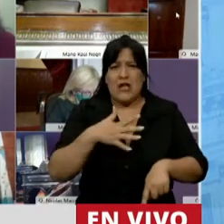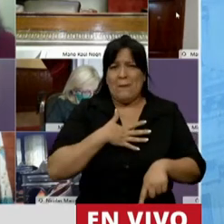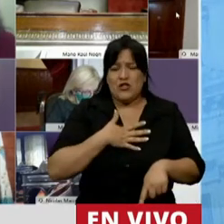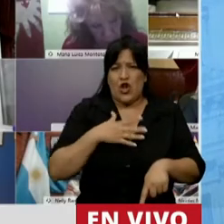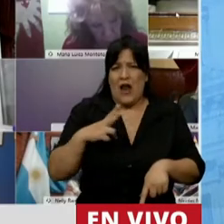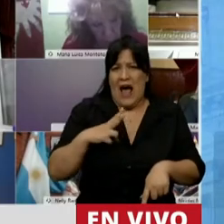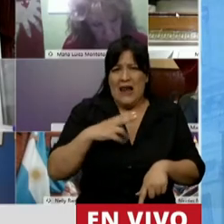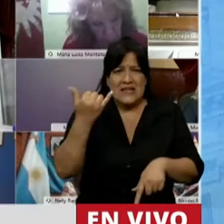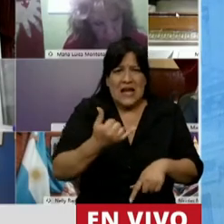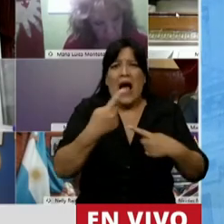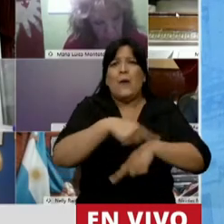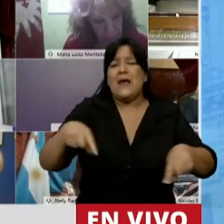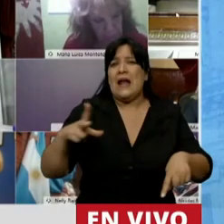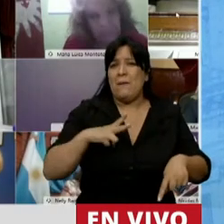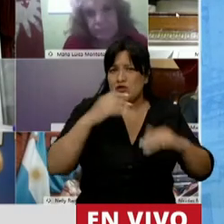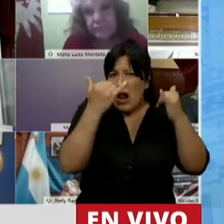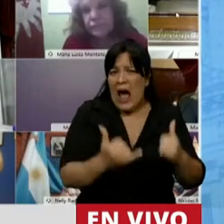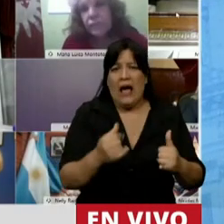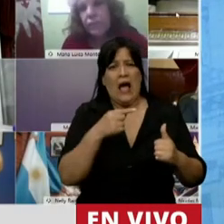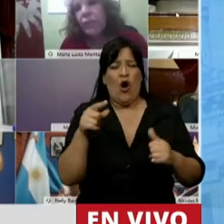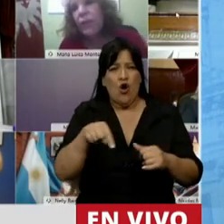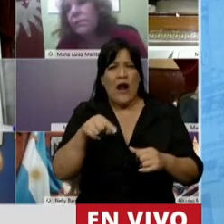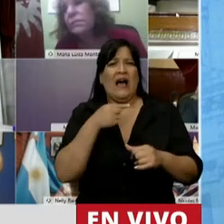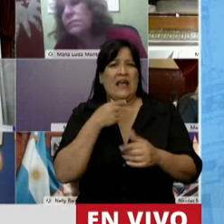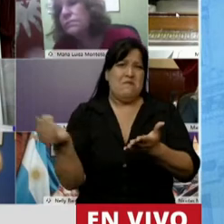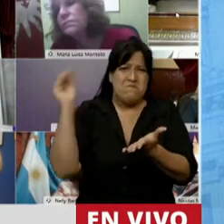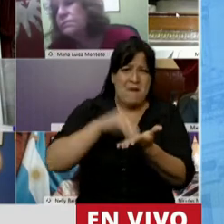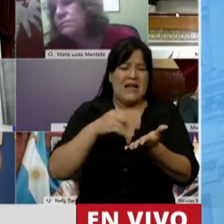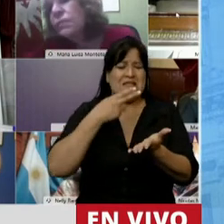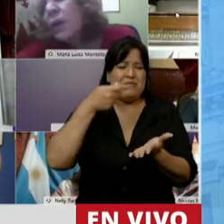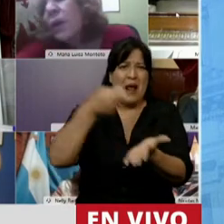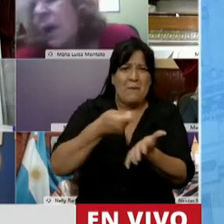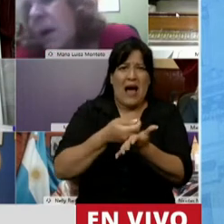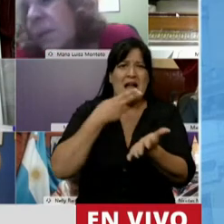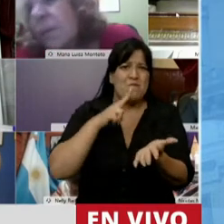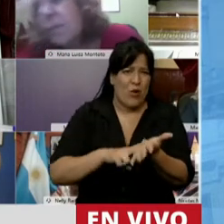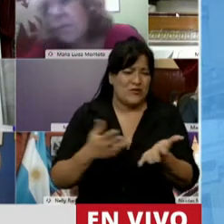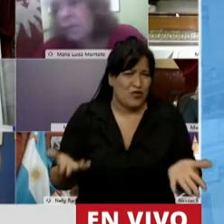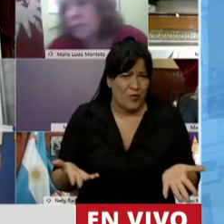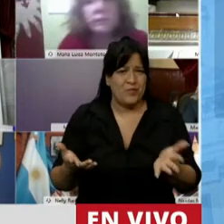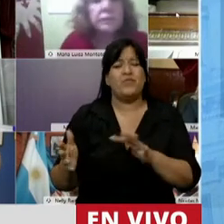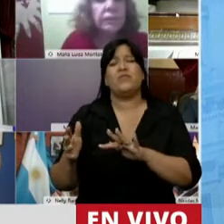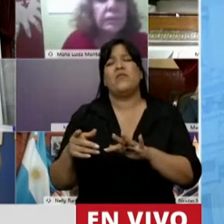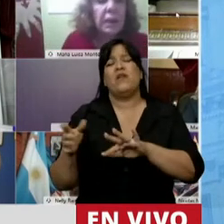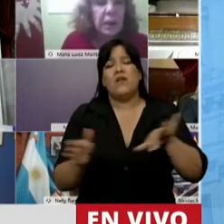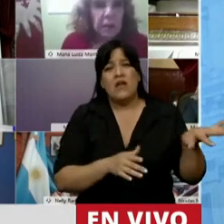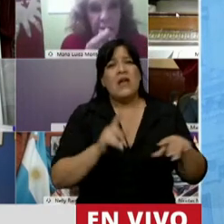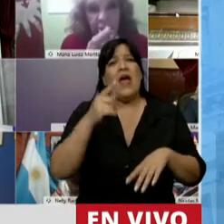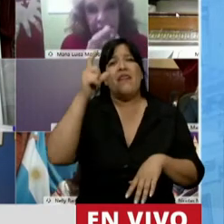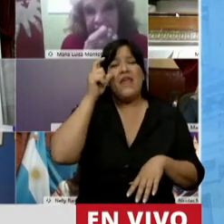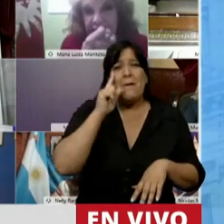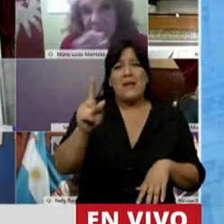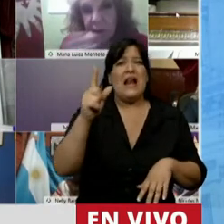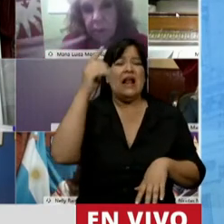ya existen en la Argentina. Y lo más grave de todo esto es que esos 10.000 y 15.000 personas